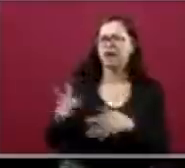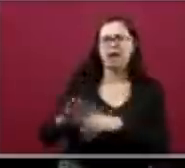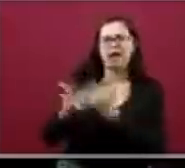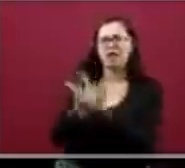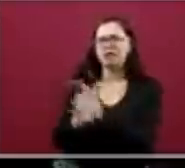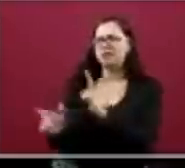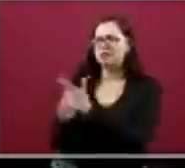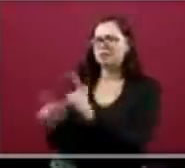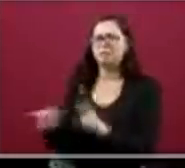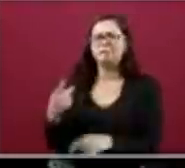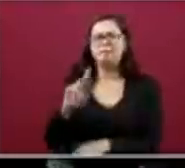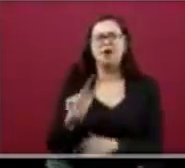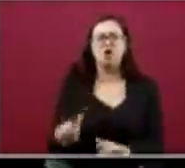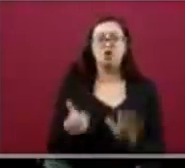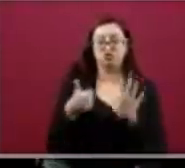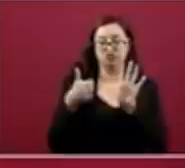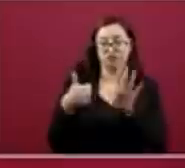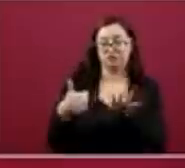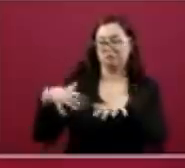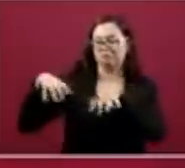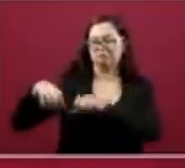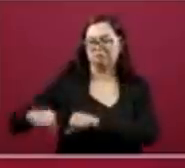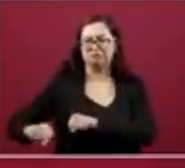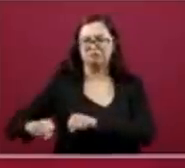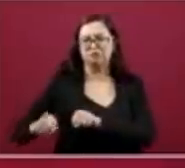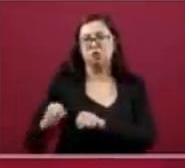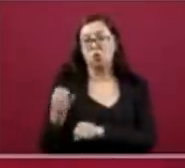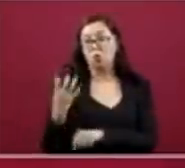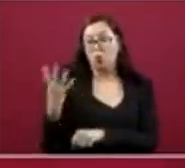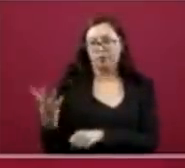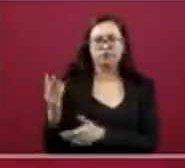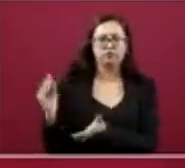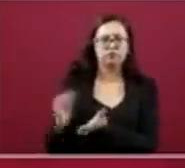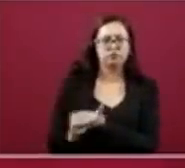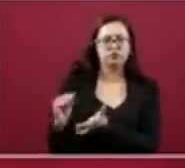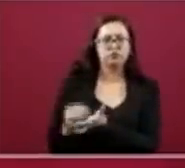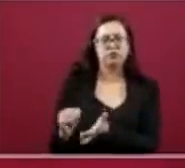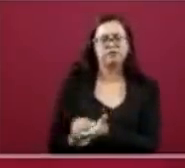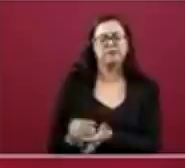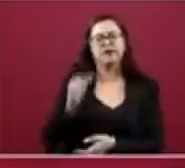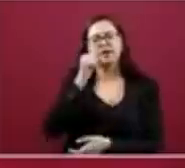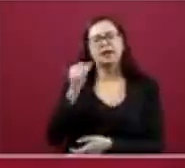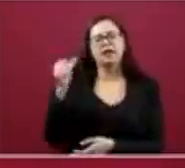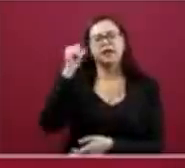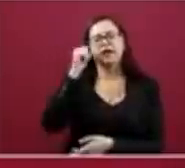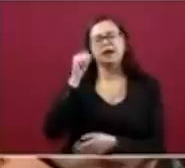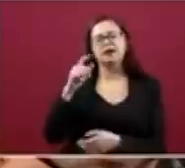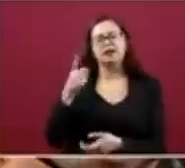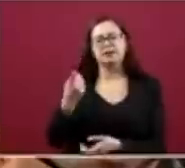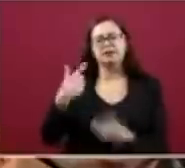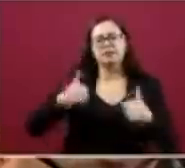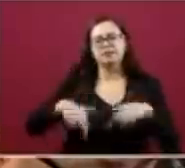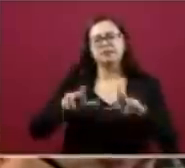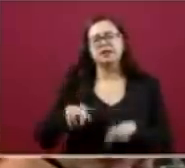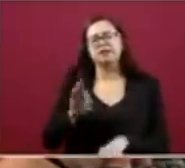hay cuatro que quedan tomadas por grupos. Ayer el delegado de la Fiscalía General de la República dijo que